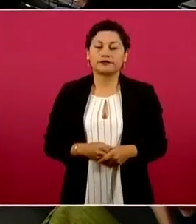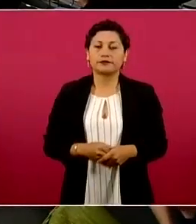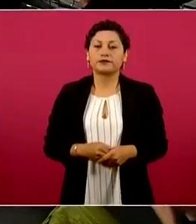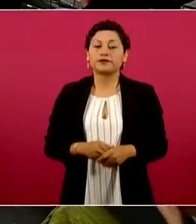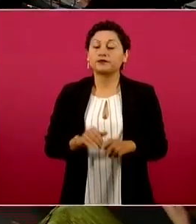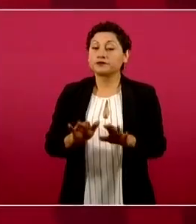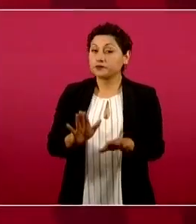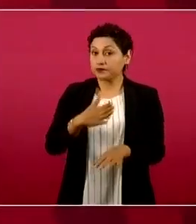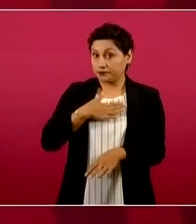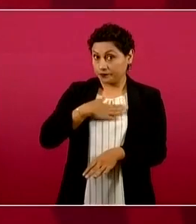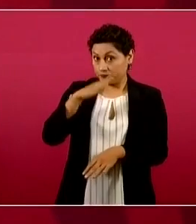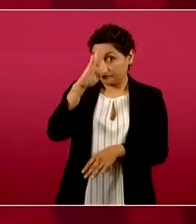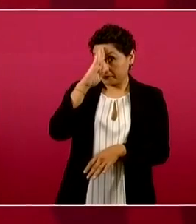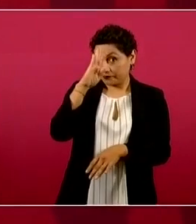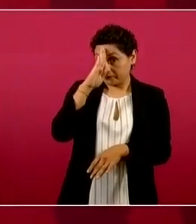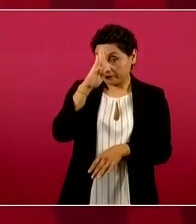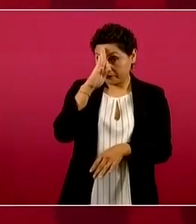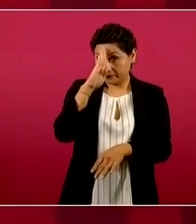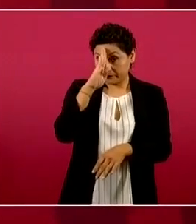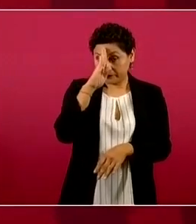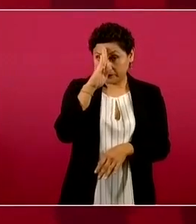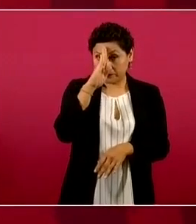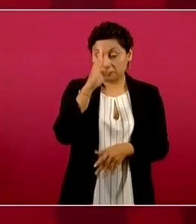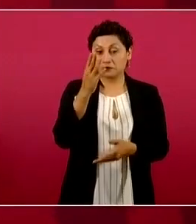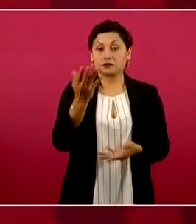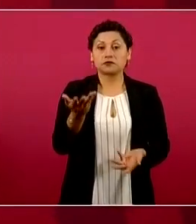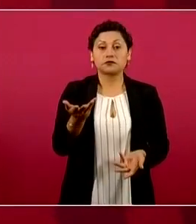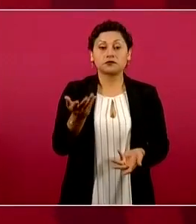db d